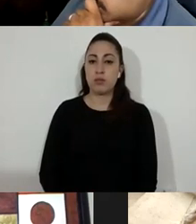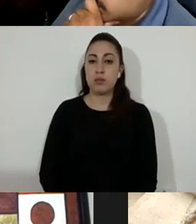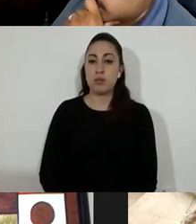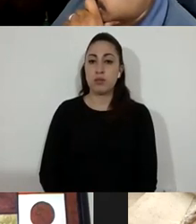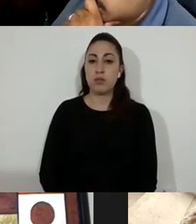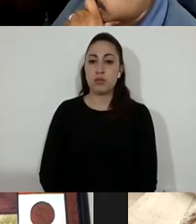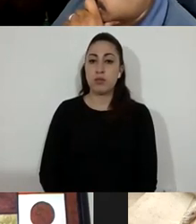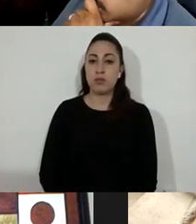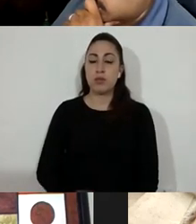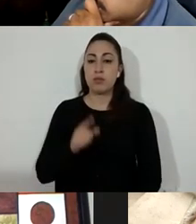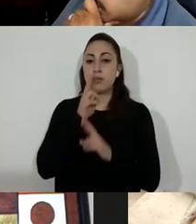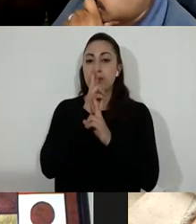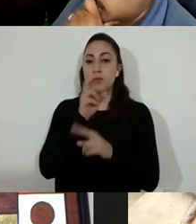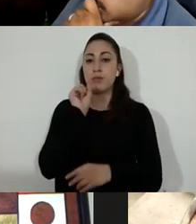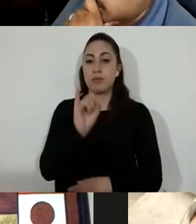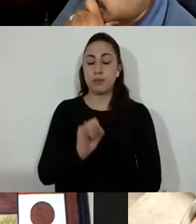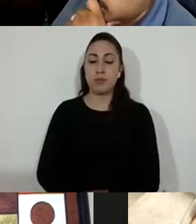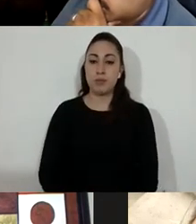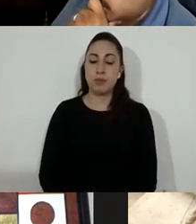Gómez Otegui, a favor.